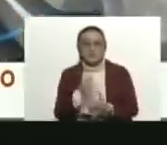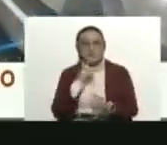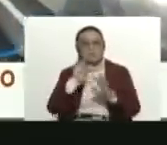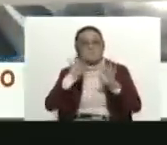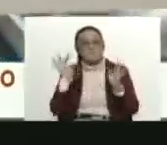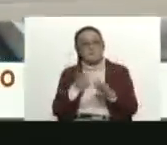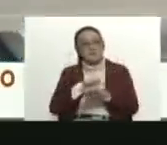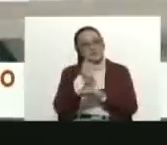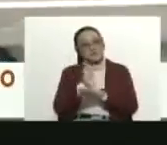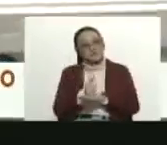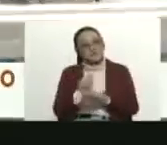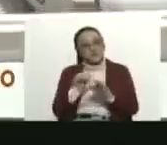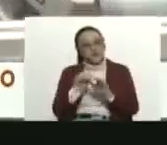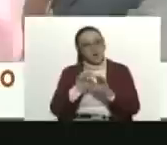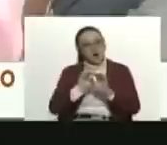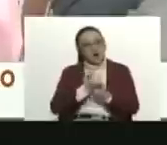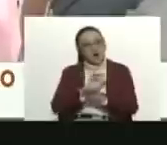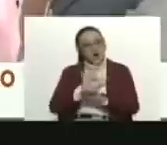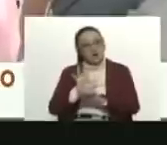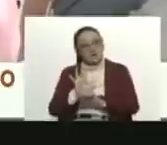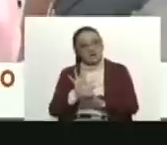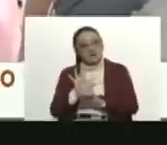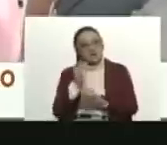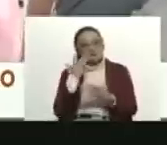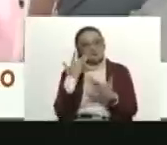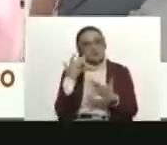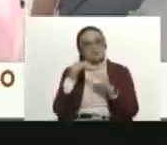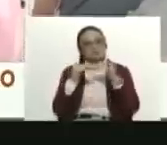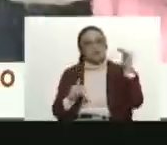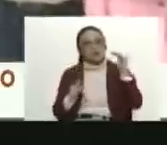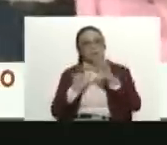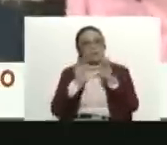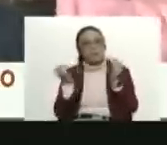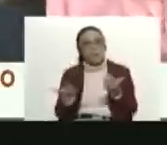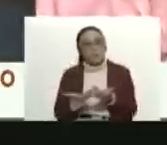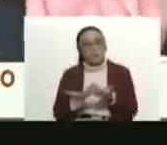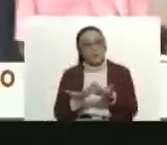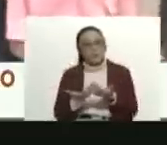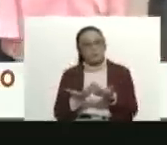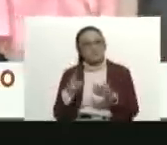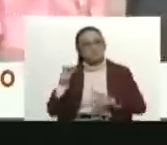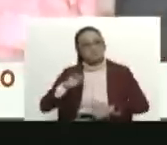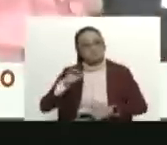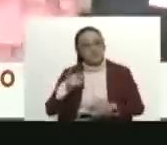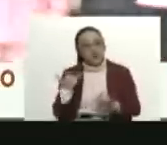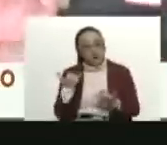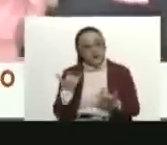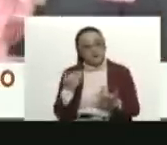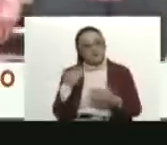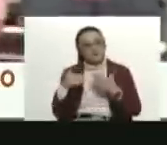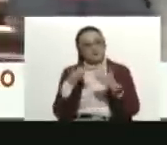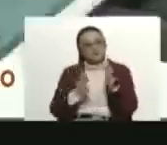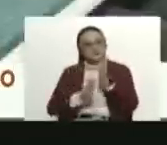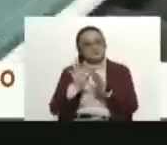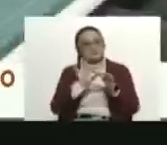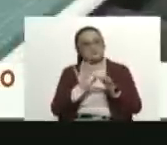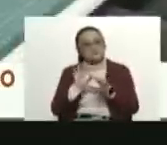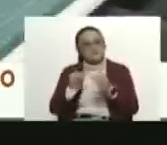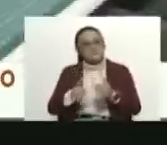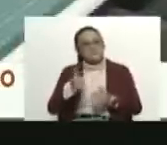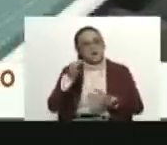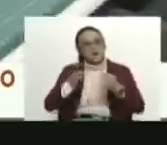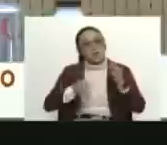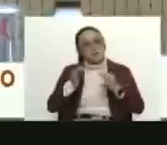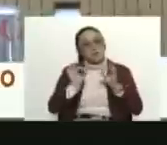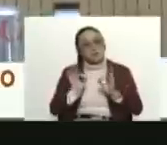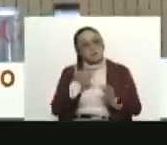por COVID-19 quedó en evidencia el desequilibrio de la humanidad y destacó la necesidad de avanzar unidos hacia un futuro más justo. Nos